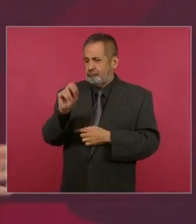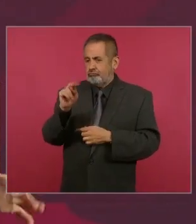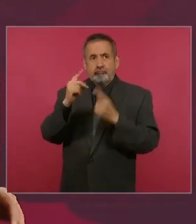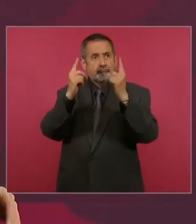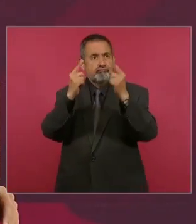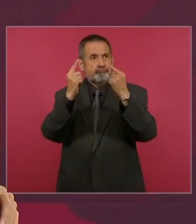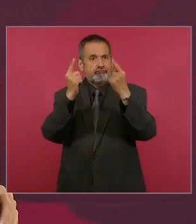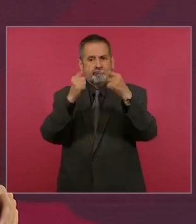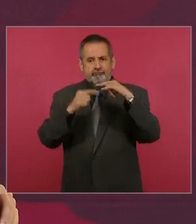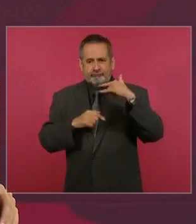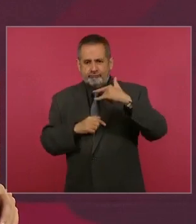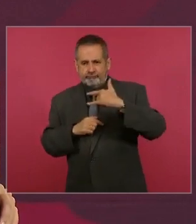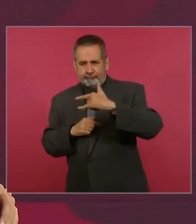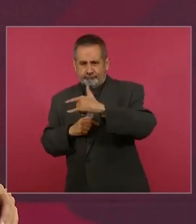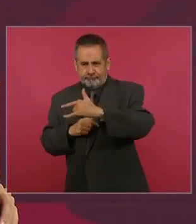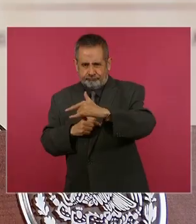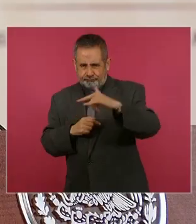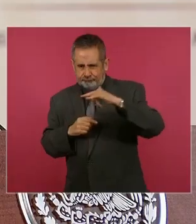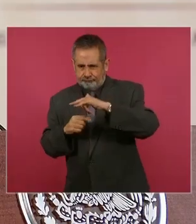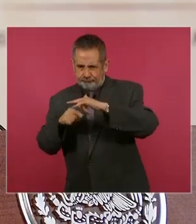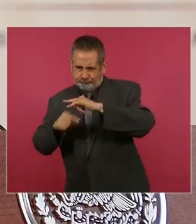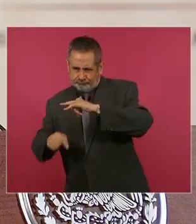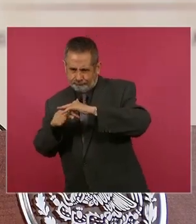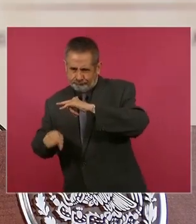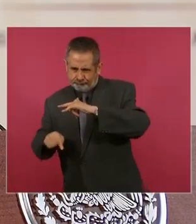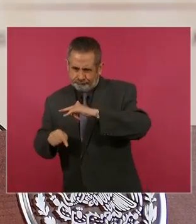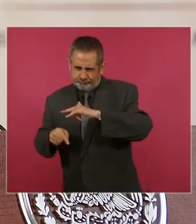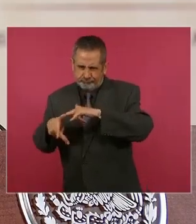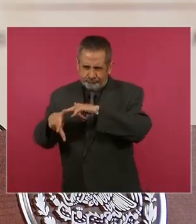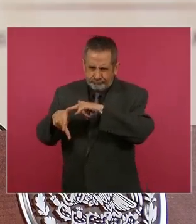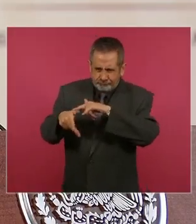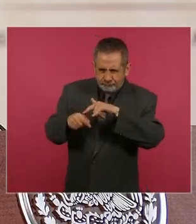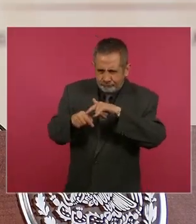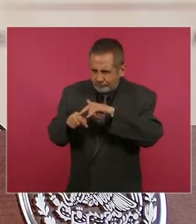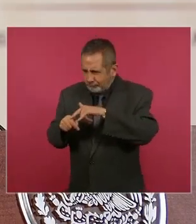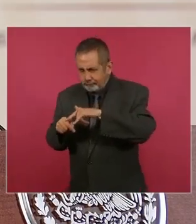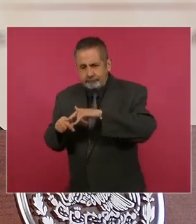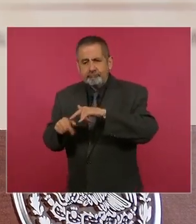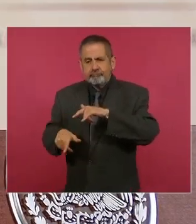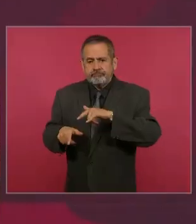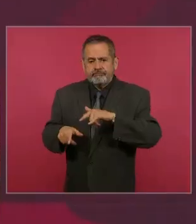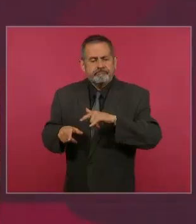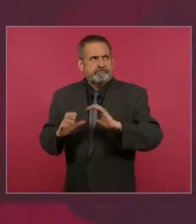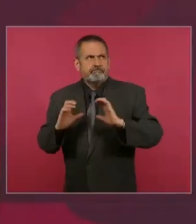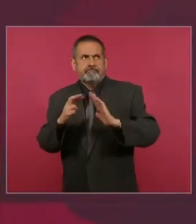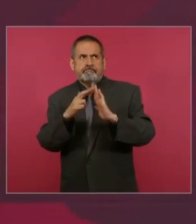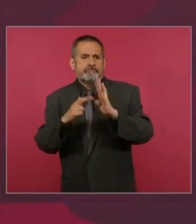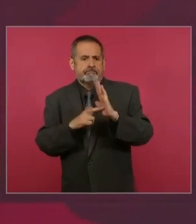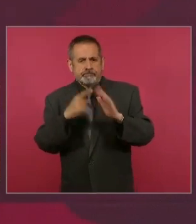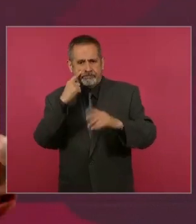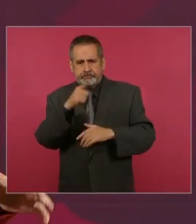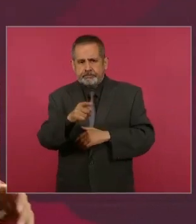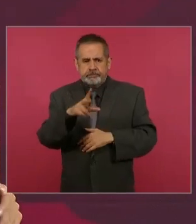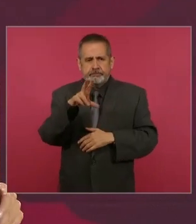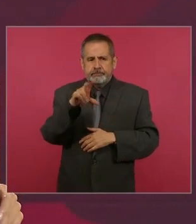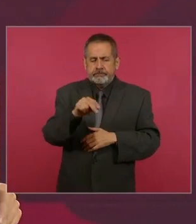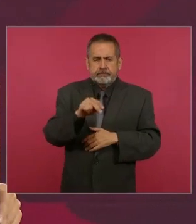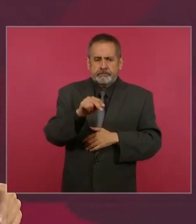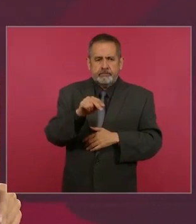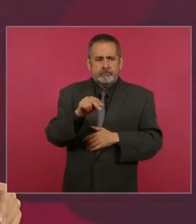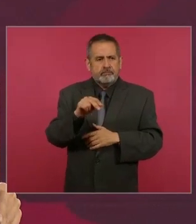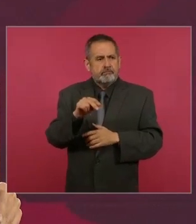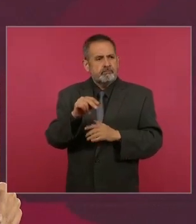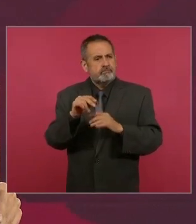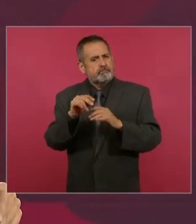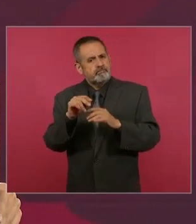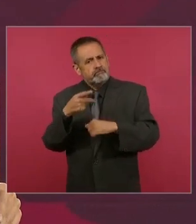abre estas nuevas realidades y pretende regular precisamente para que no sucedan este tipo